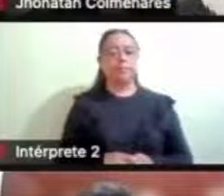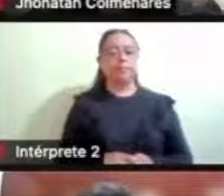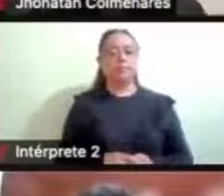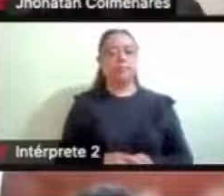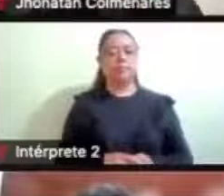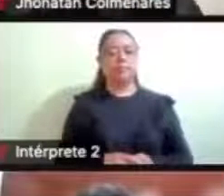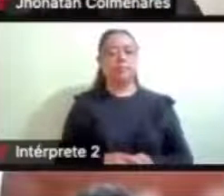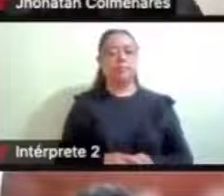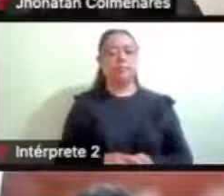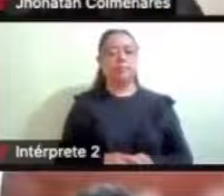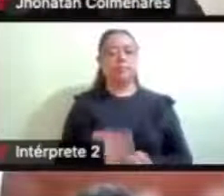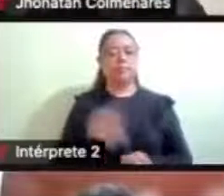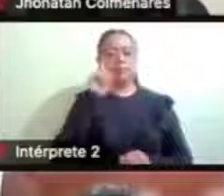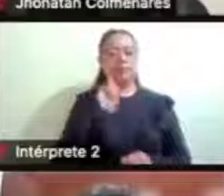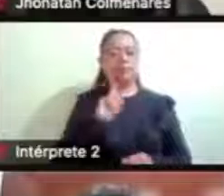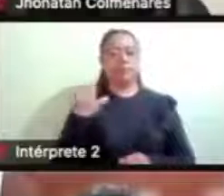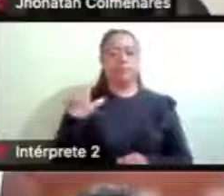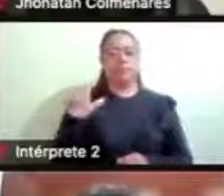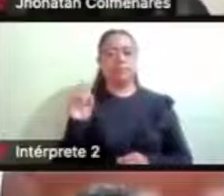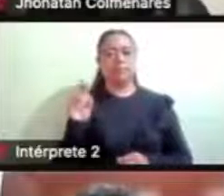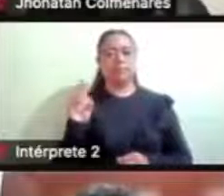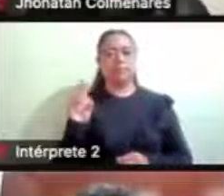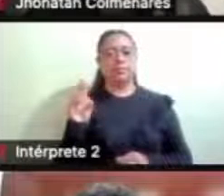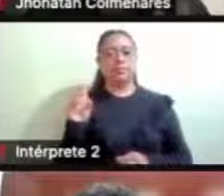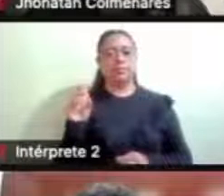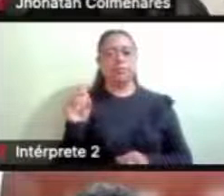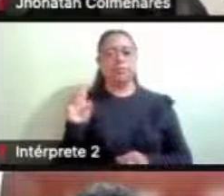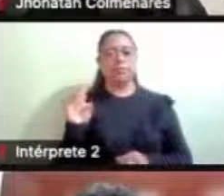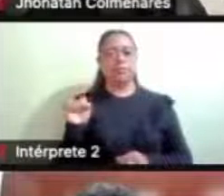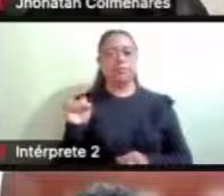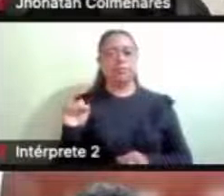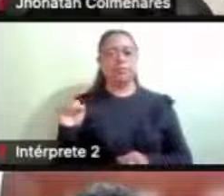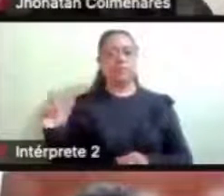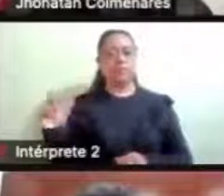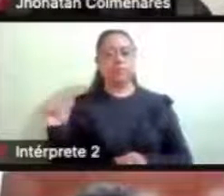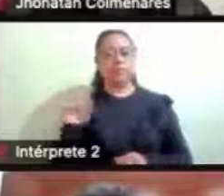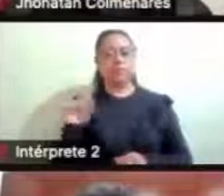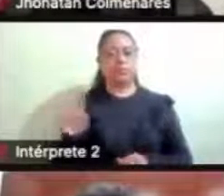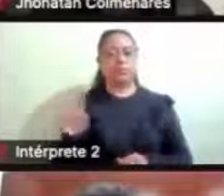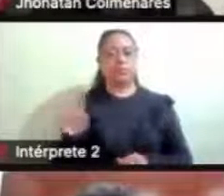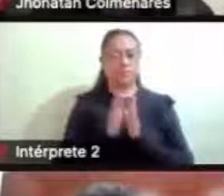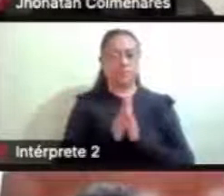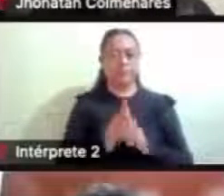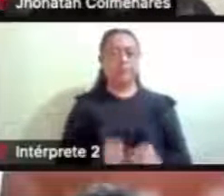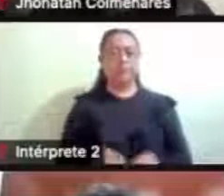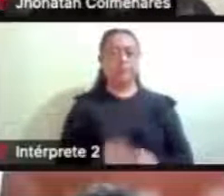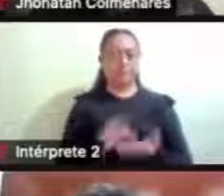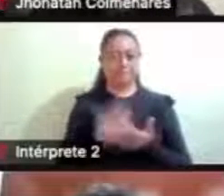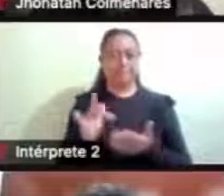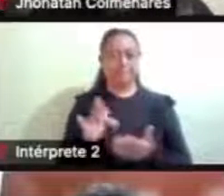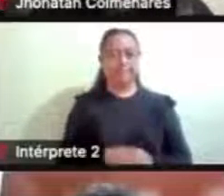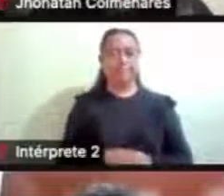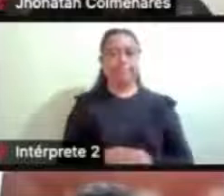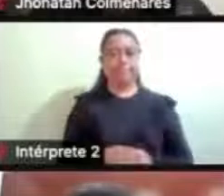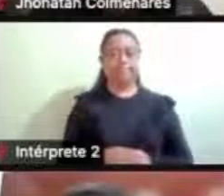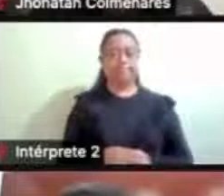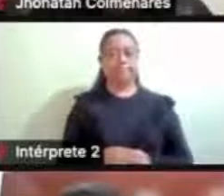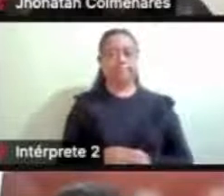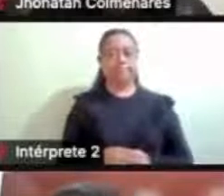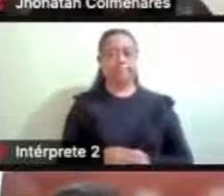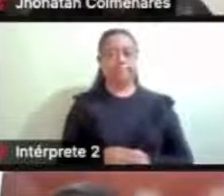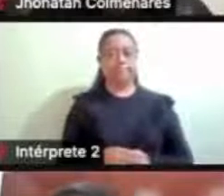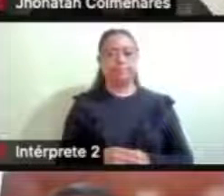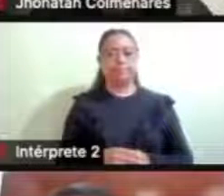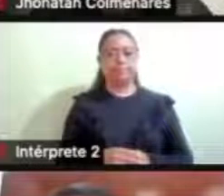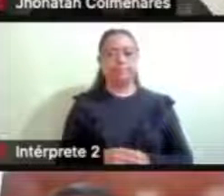Congreso y que sean solidarios y pasen a la Fiscalía para darle suficiencia presupuestal a las tareas que se le han